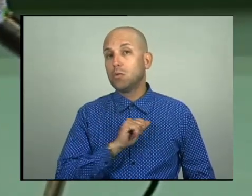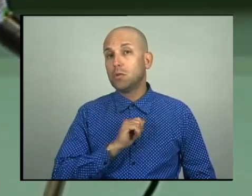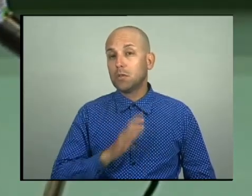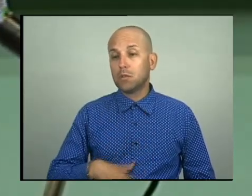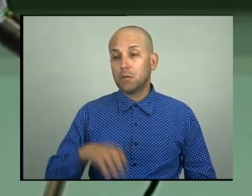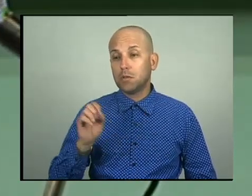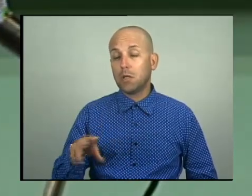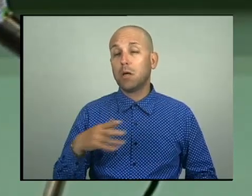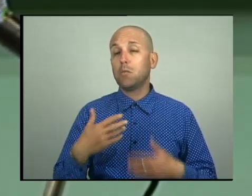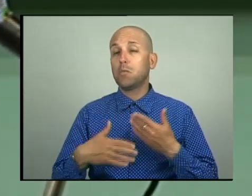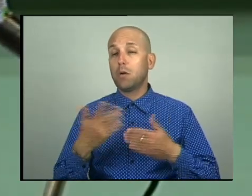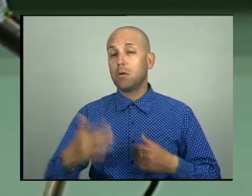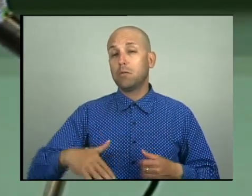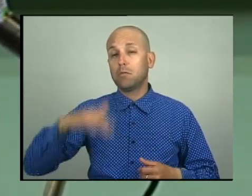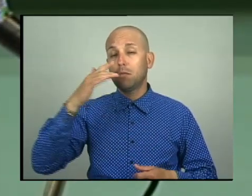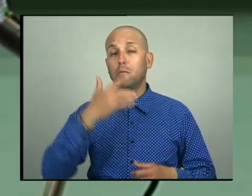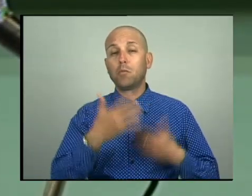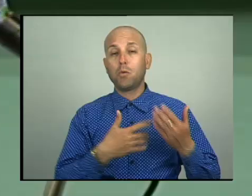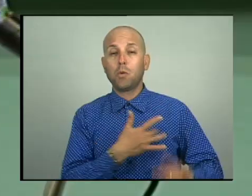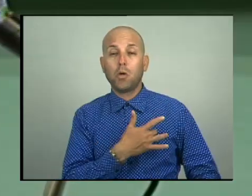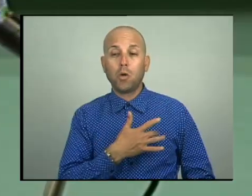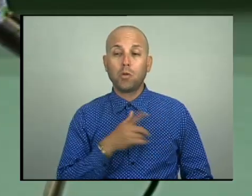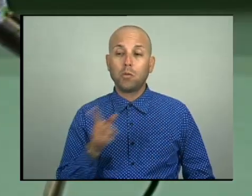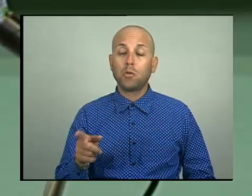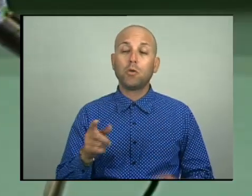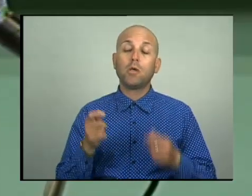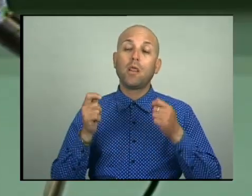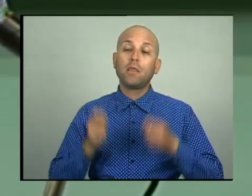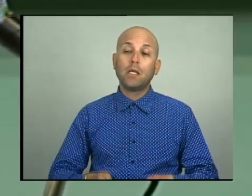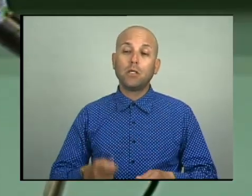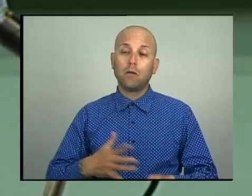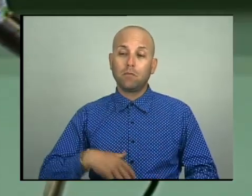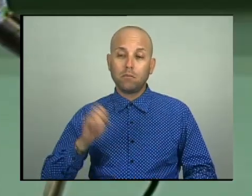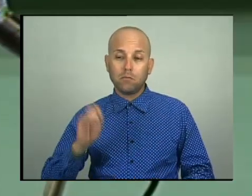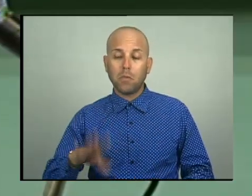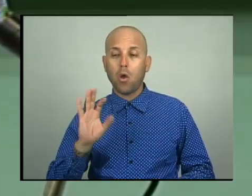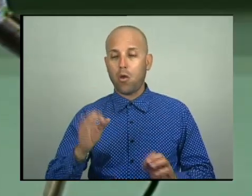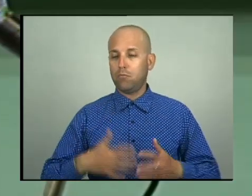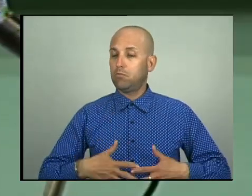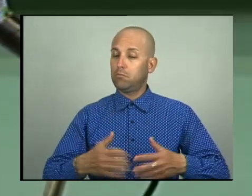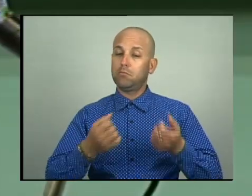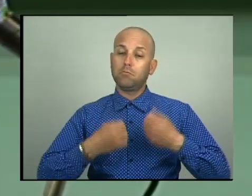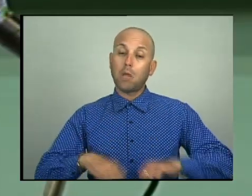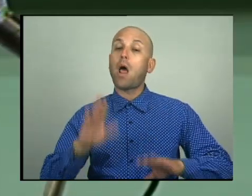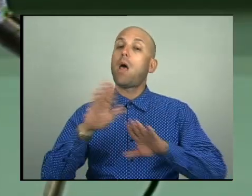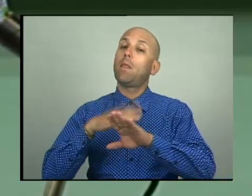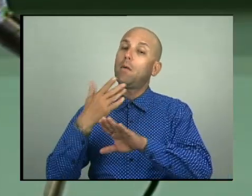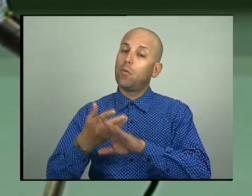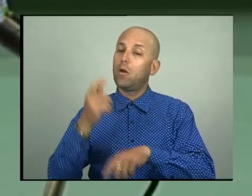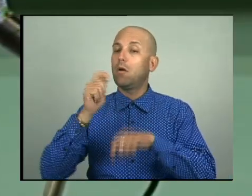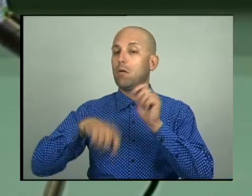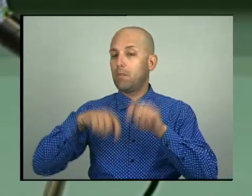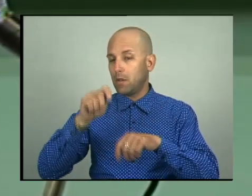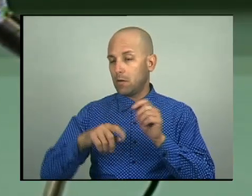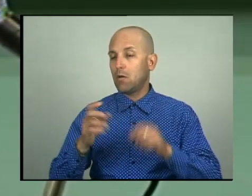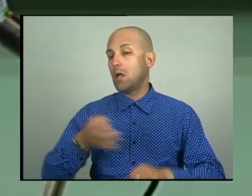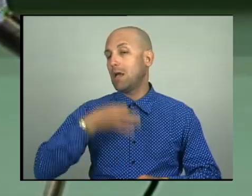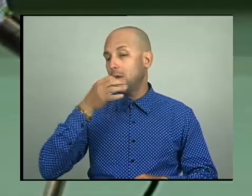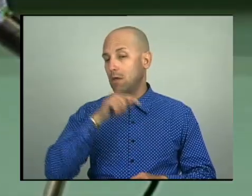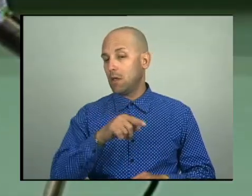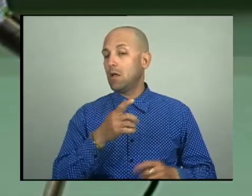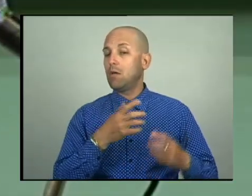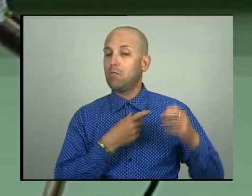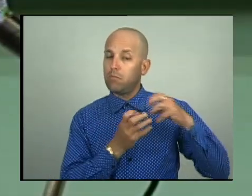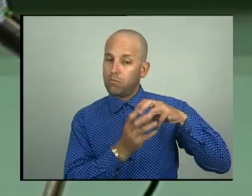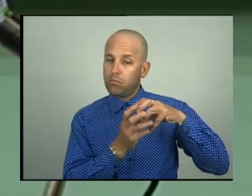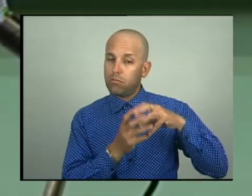anomalías congénitas severas, pero es una decisión familiar. Nosotros, por la parte de cardiología genética, se le explica el tipo de cardiopatía que tiene,